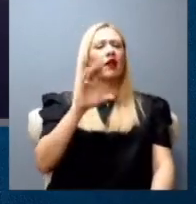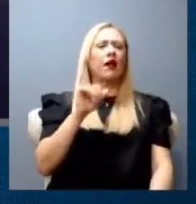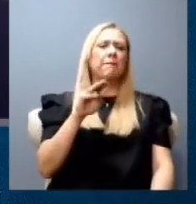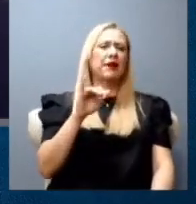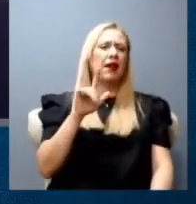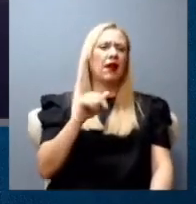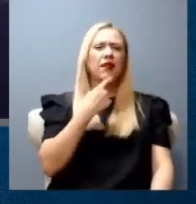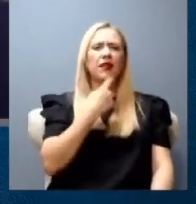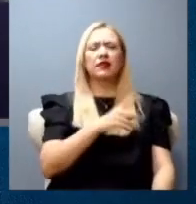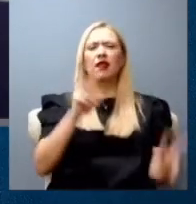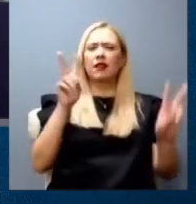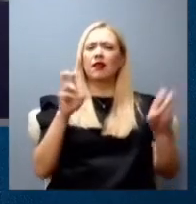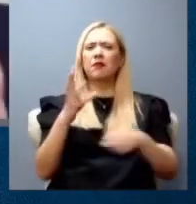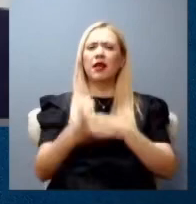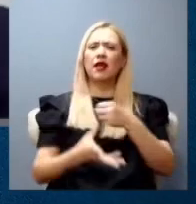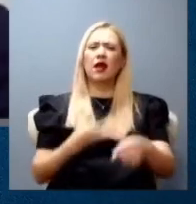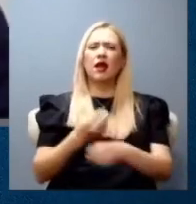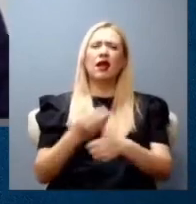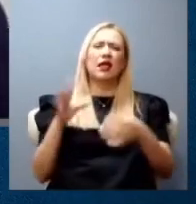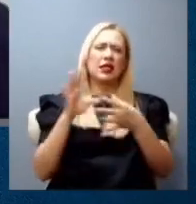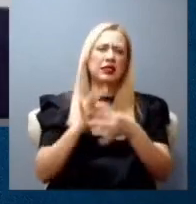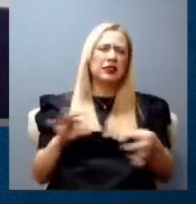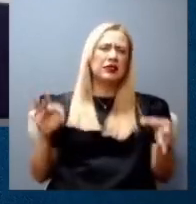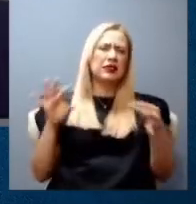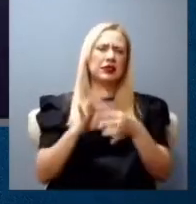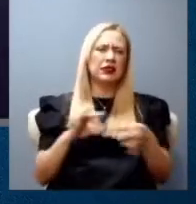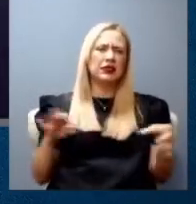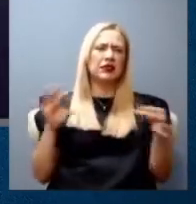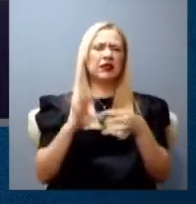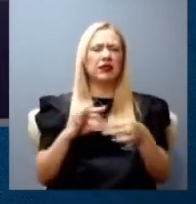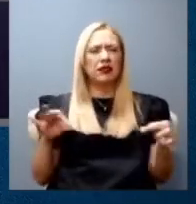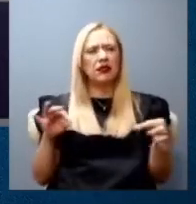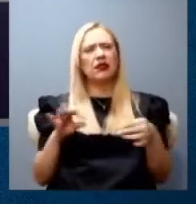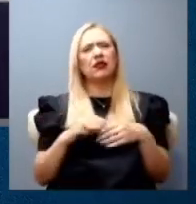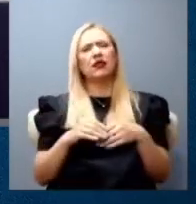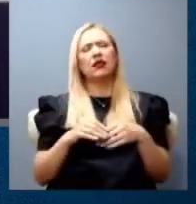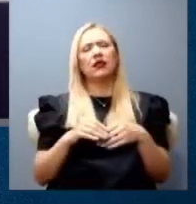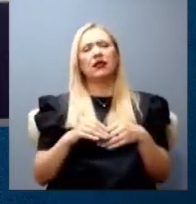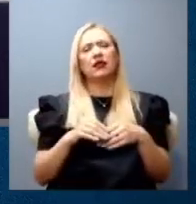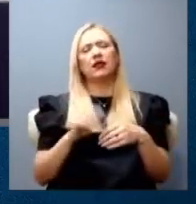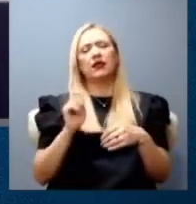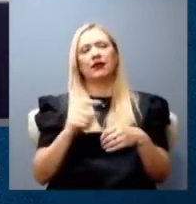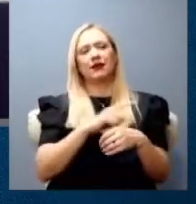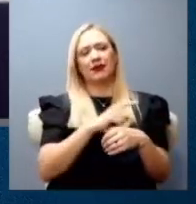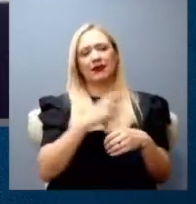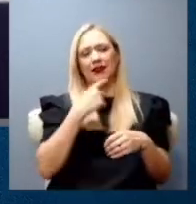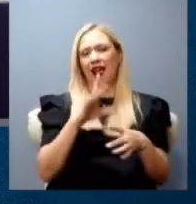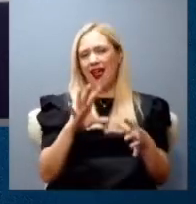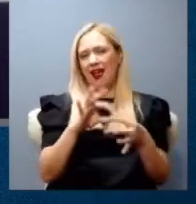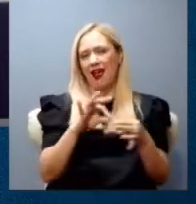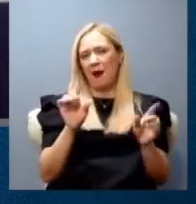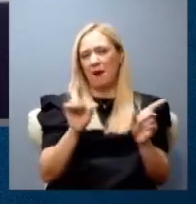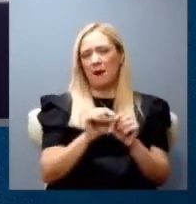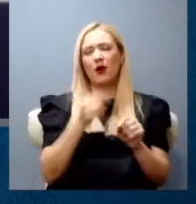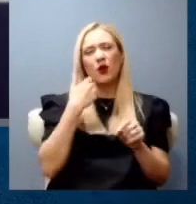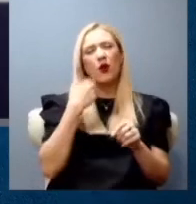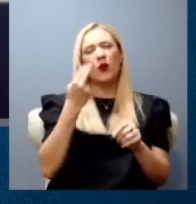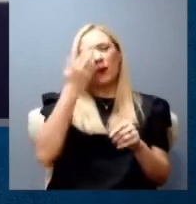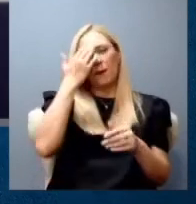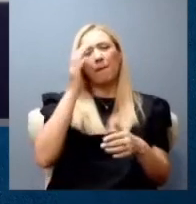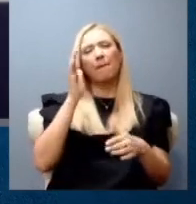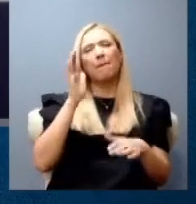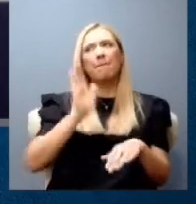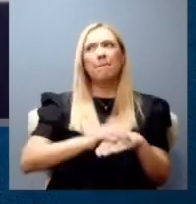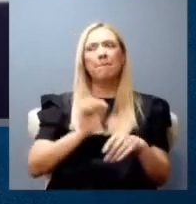reparaciones. Me gustaría que ahondaras, digamos, lo abordaste al final de tu intervención, pero me gustaría, creo que merece la